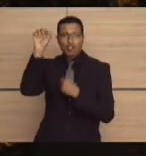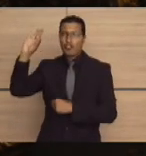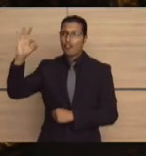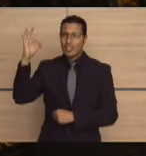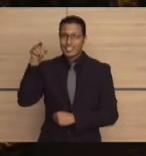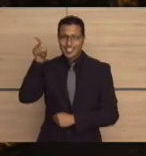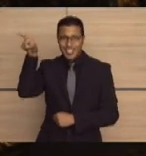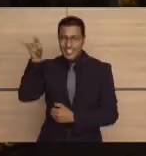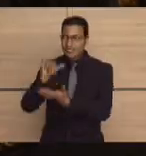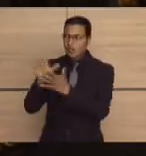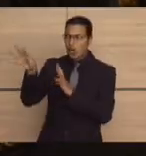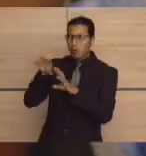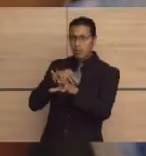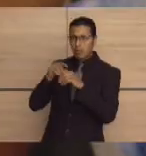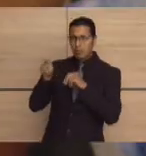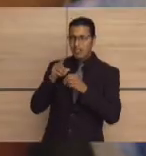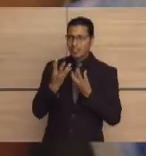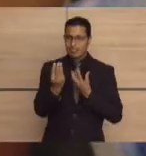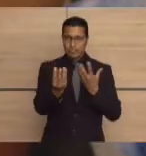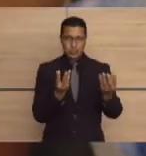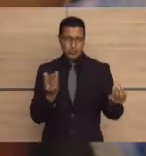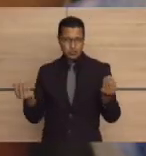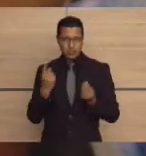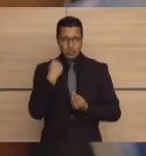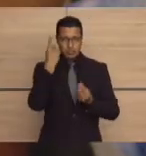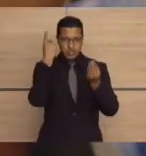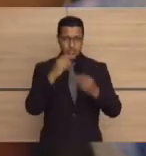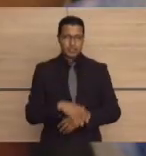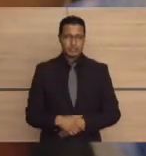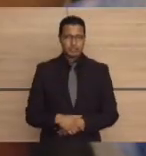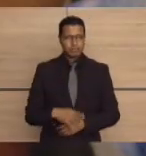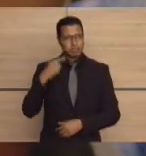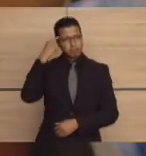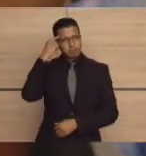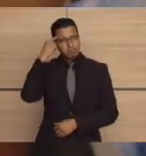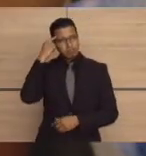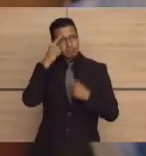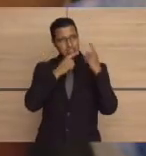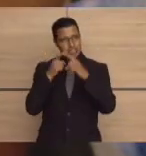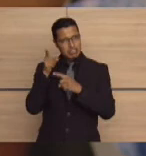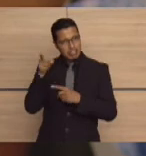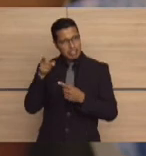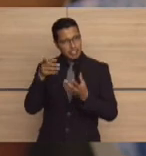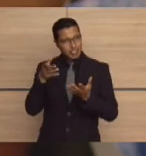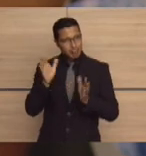la división de los poderes públicos, pero no creo que eso baste para